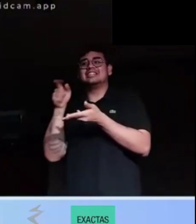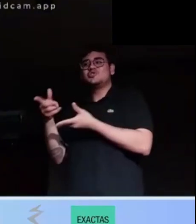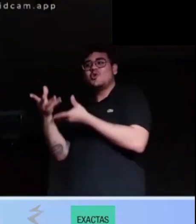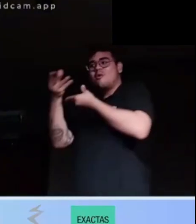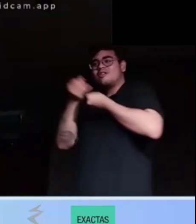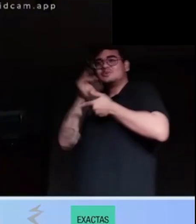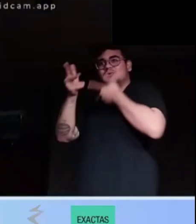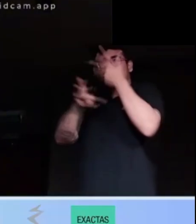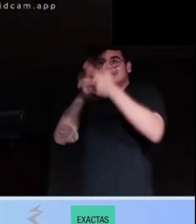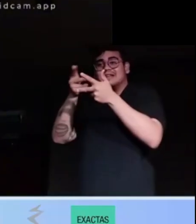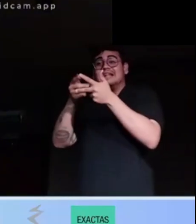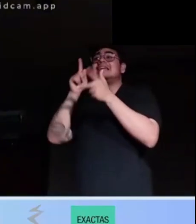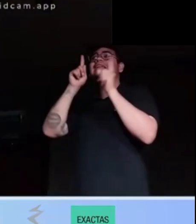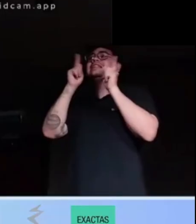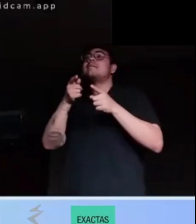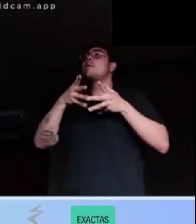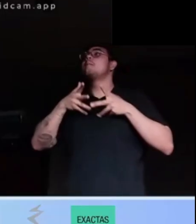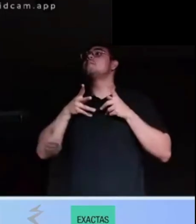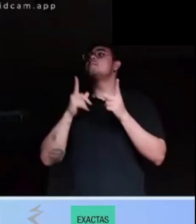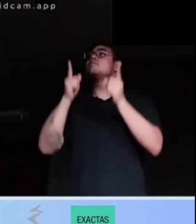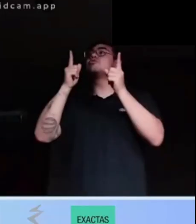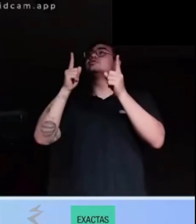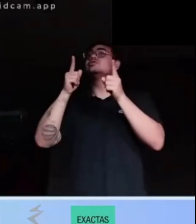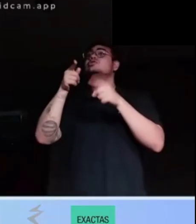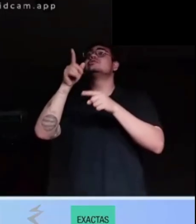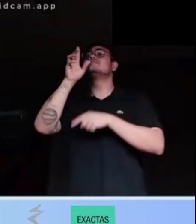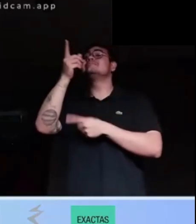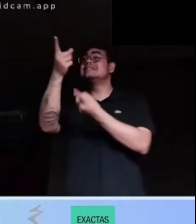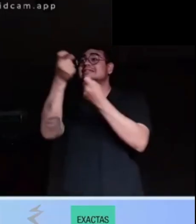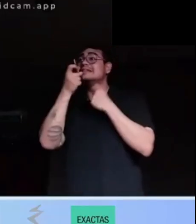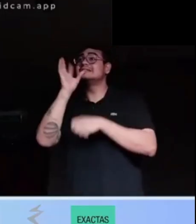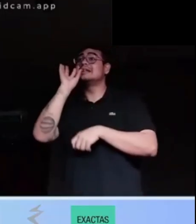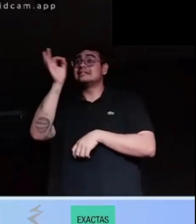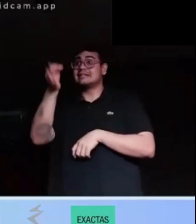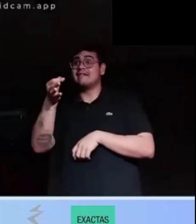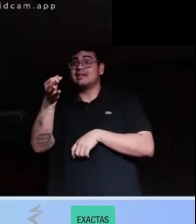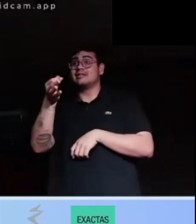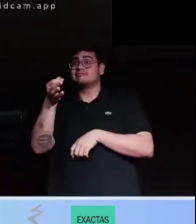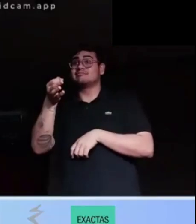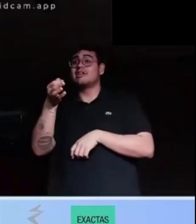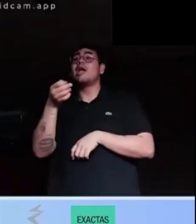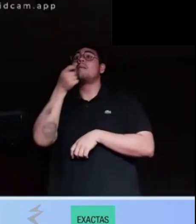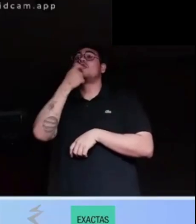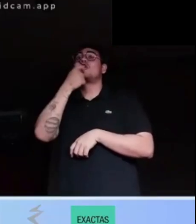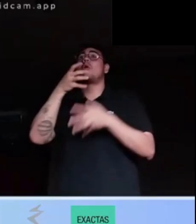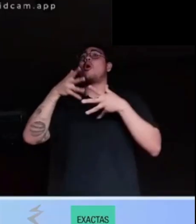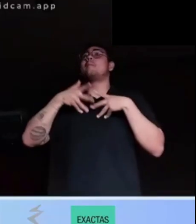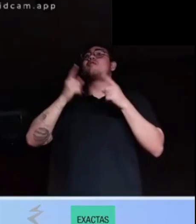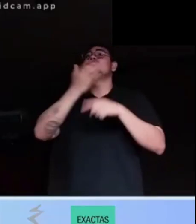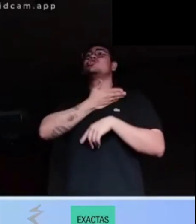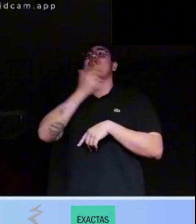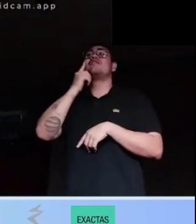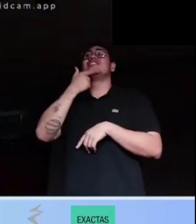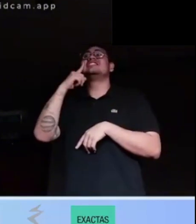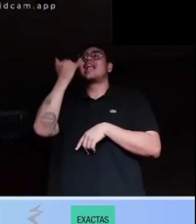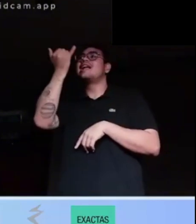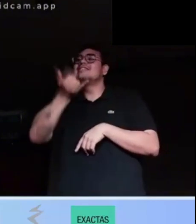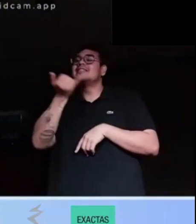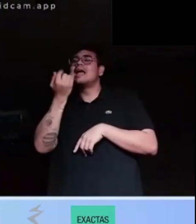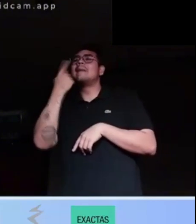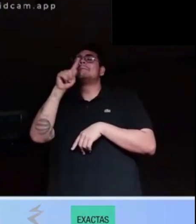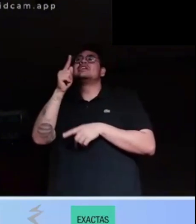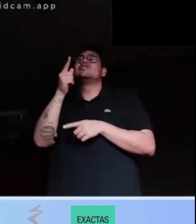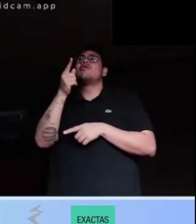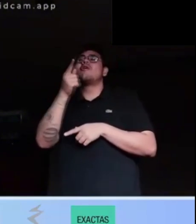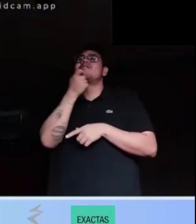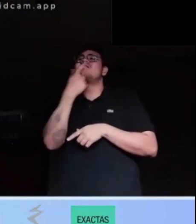a otros docentes, porque insisto, aprender física está en todos lados, pero no es simple, es muy abstracta,